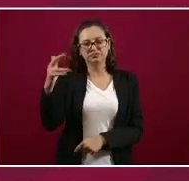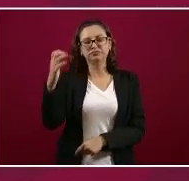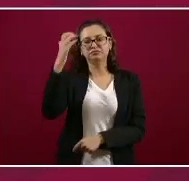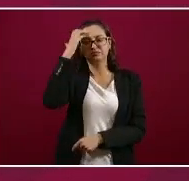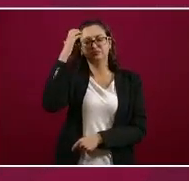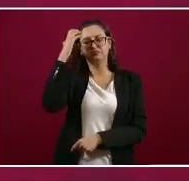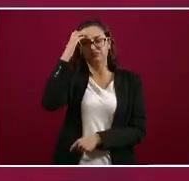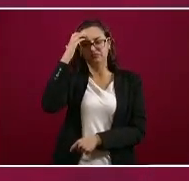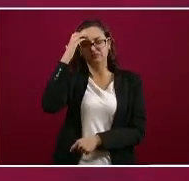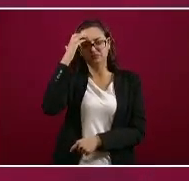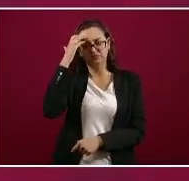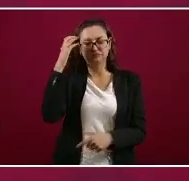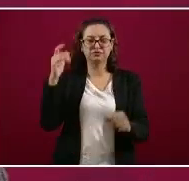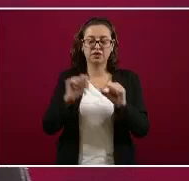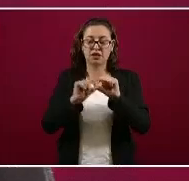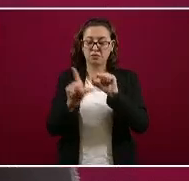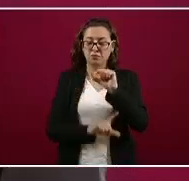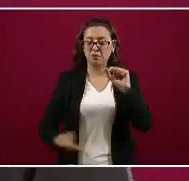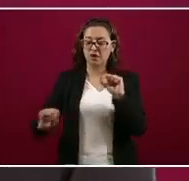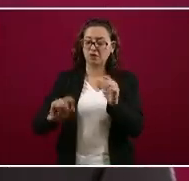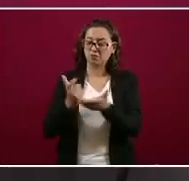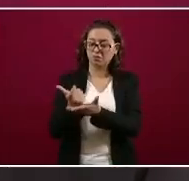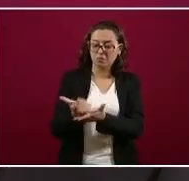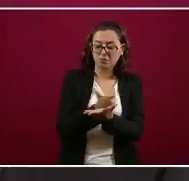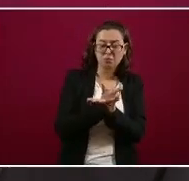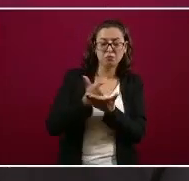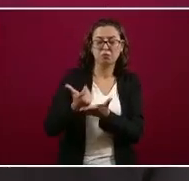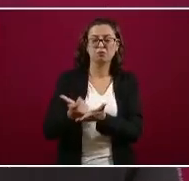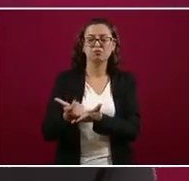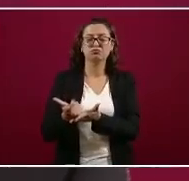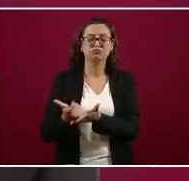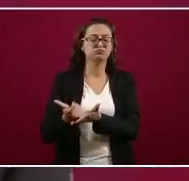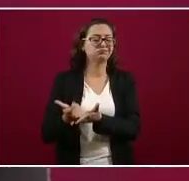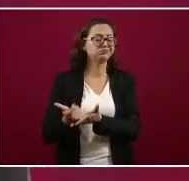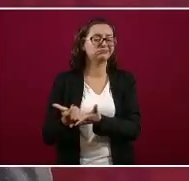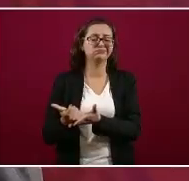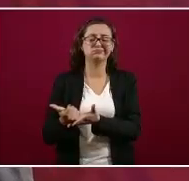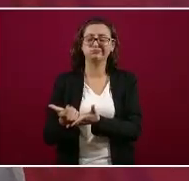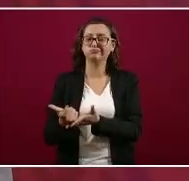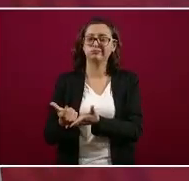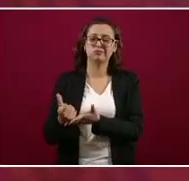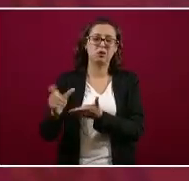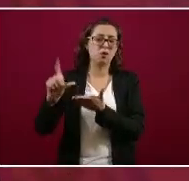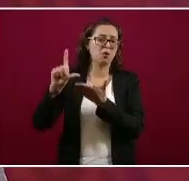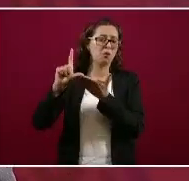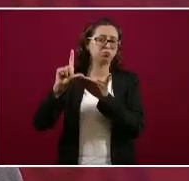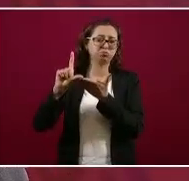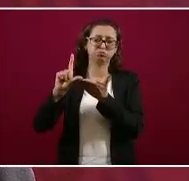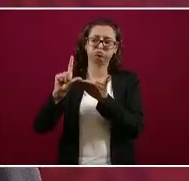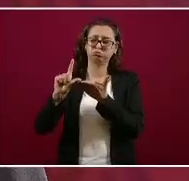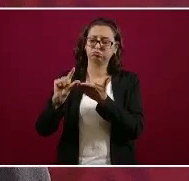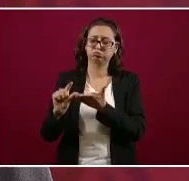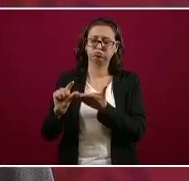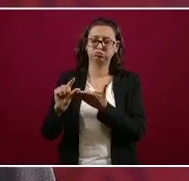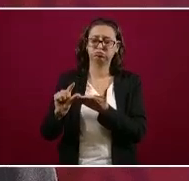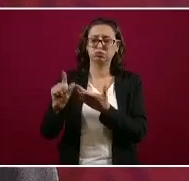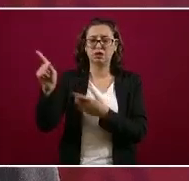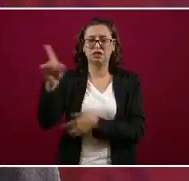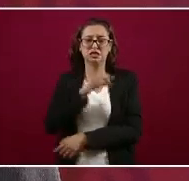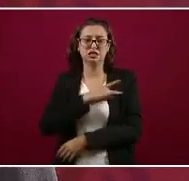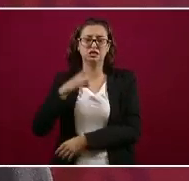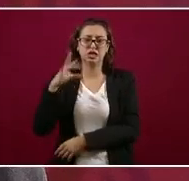de que los salarios en mexico están por abajo de los salarios en